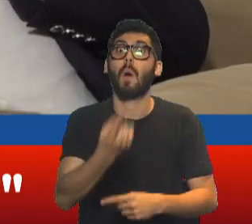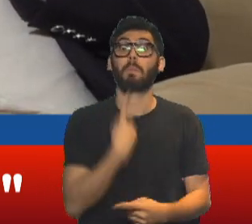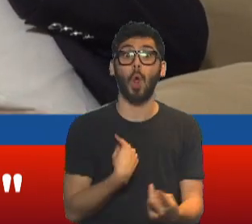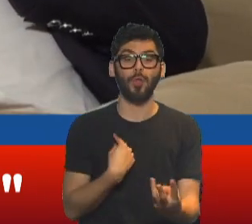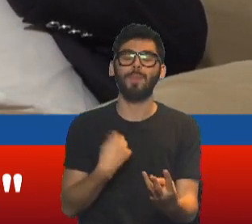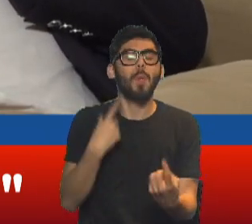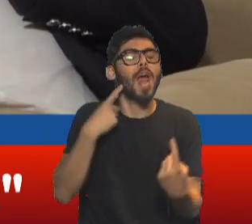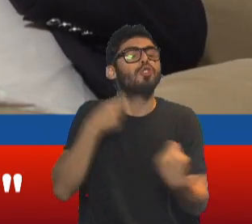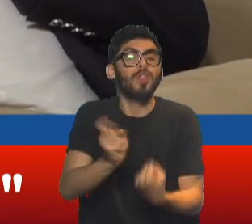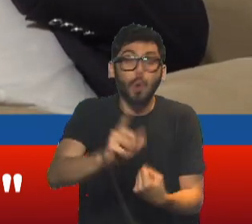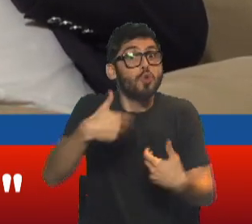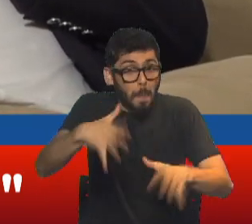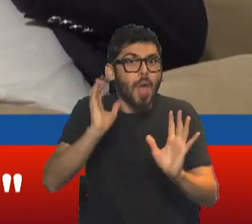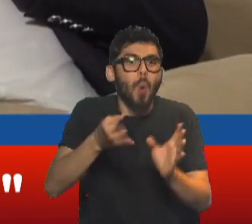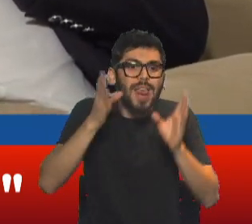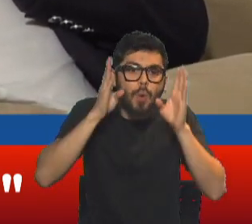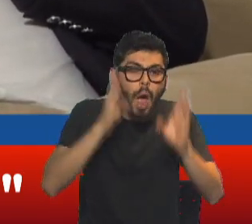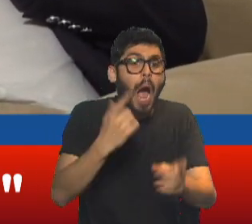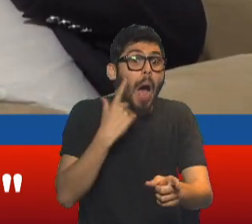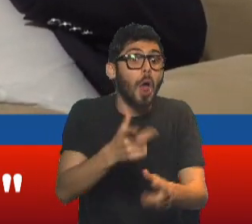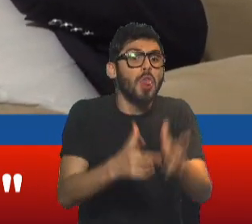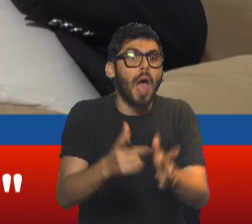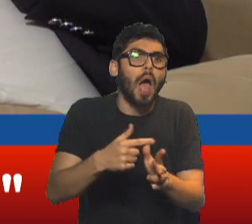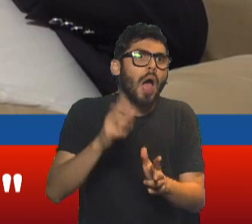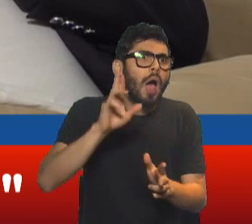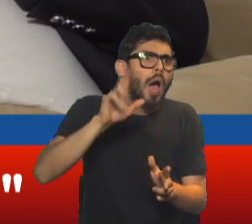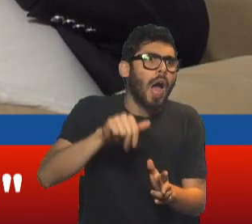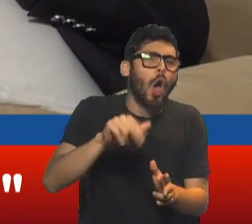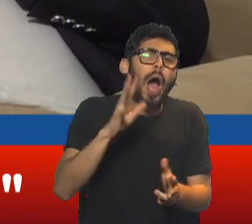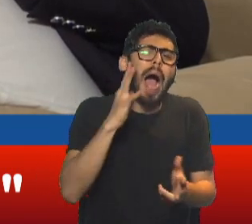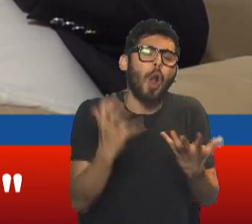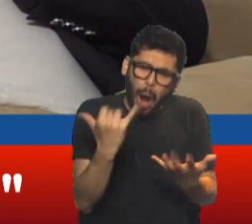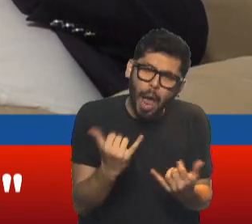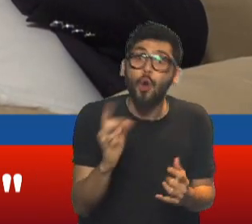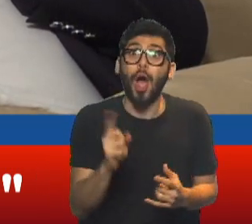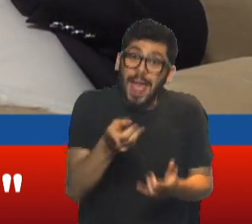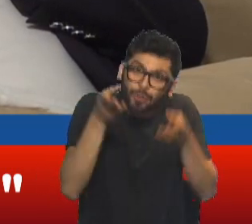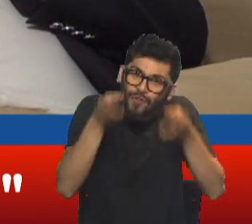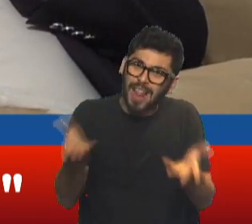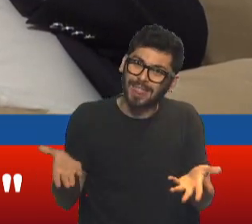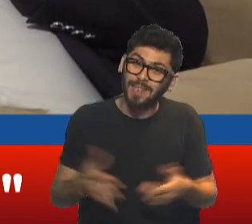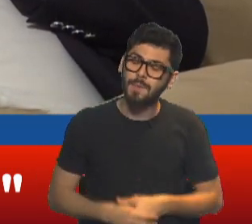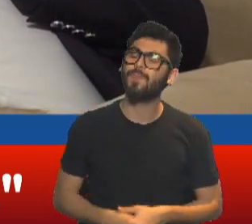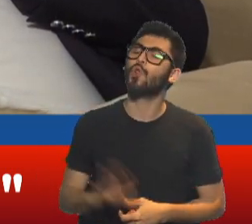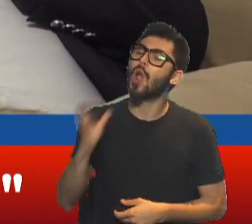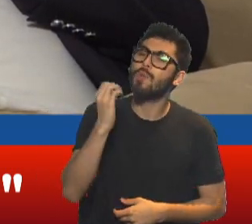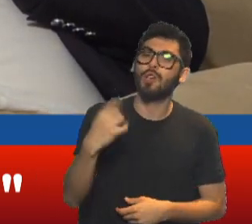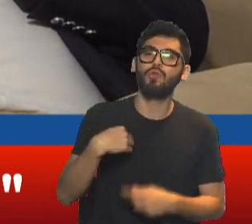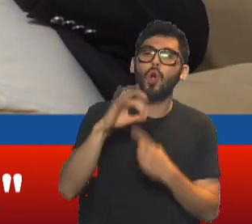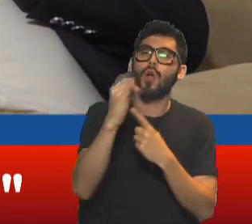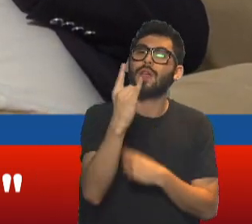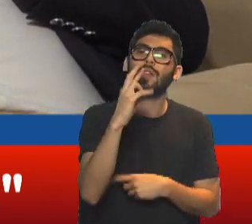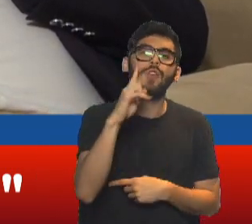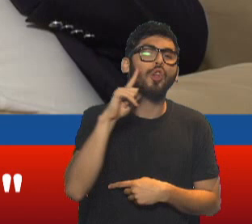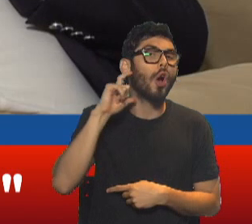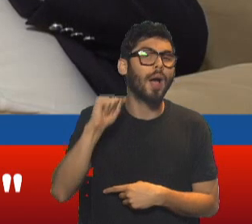o no, pero tomate el trabajo de ver si no hay algo de razón en esta crítica. Hola, Chino, ¿cómo estás? Osvaldo Quiroga, ¿cómo estás?